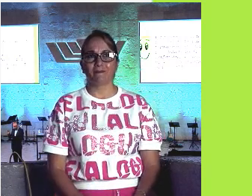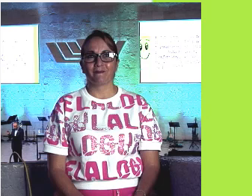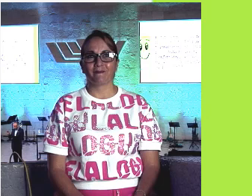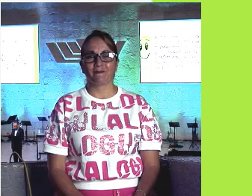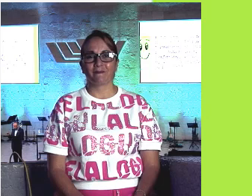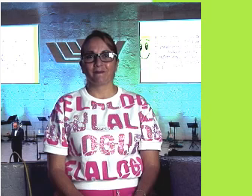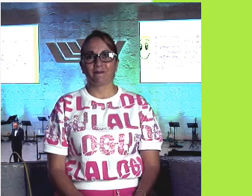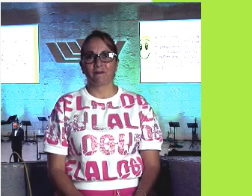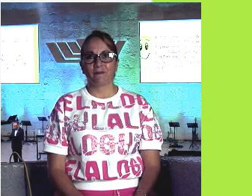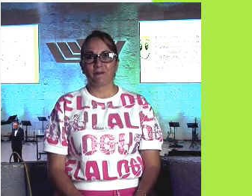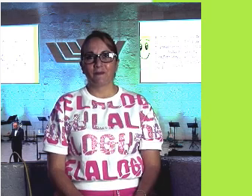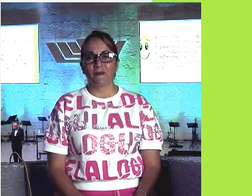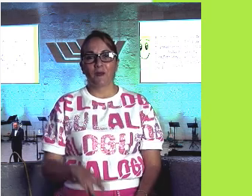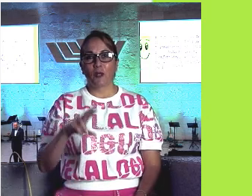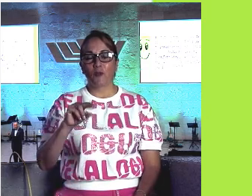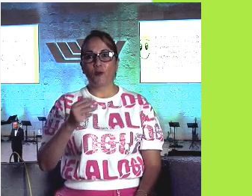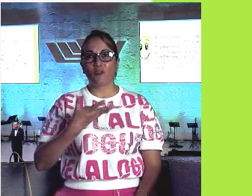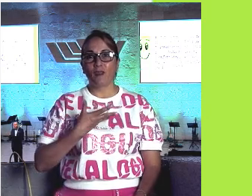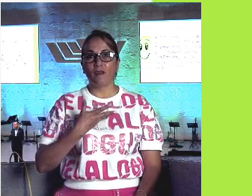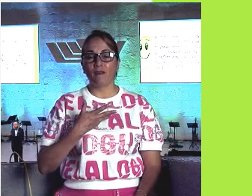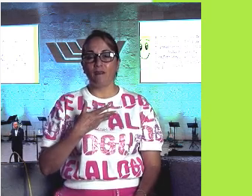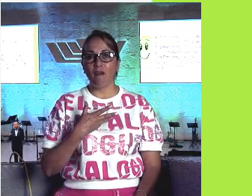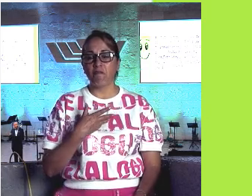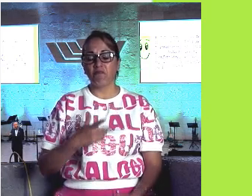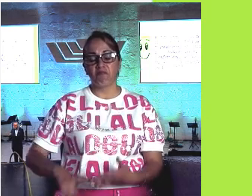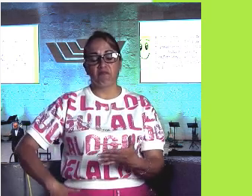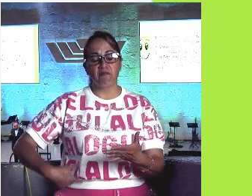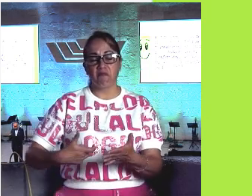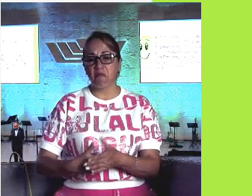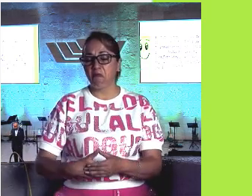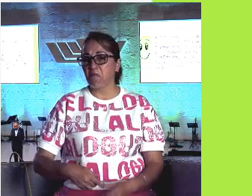tan pobres que no tenían dinero para pagar sus